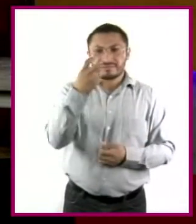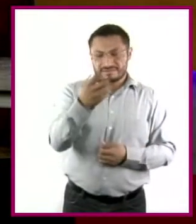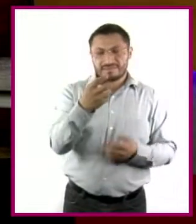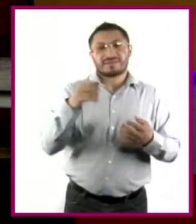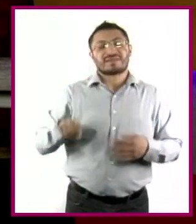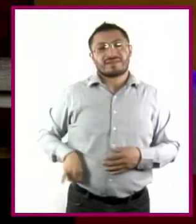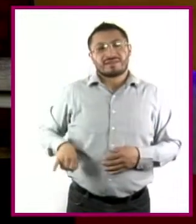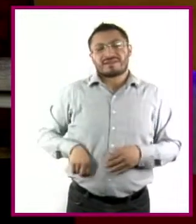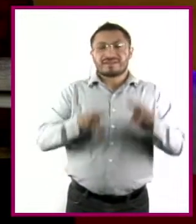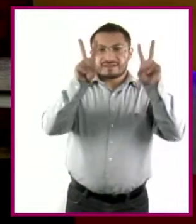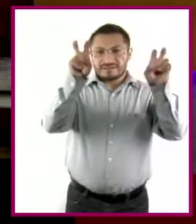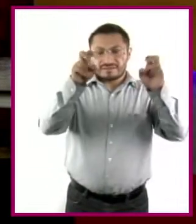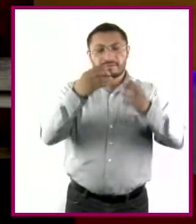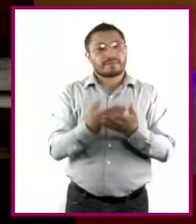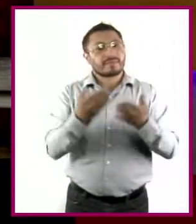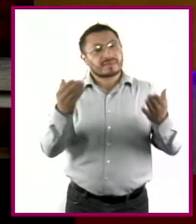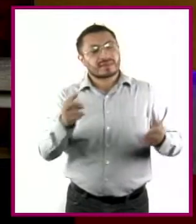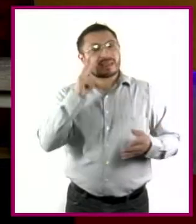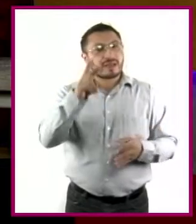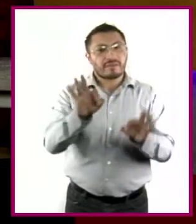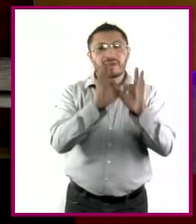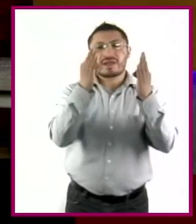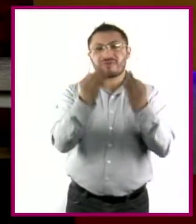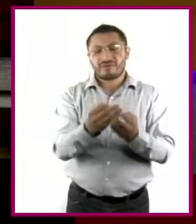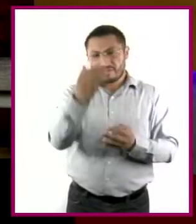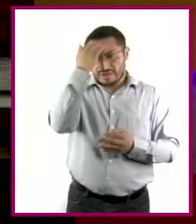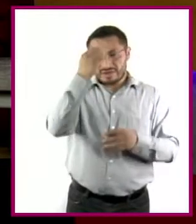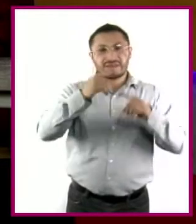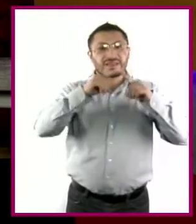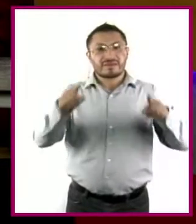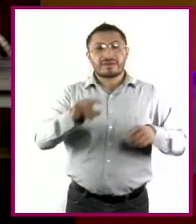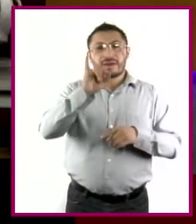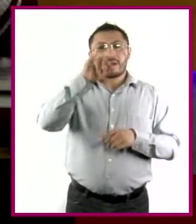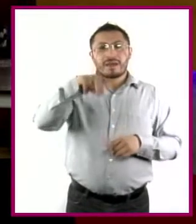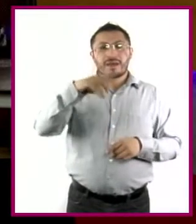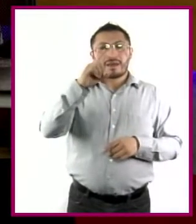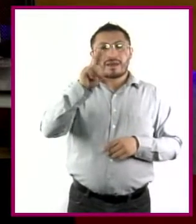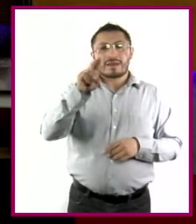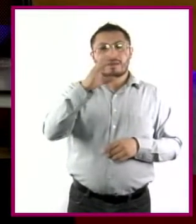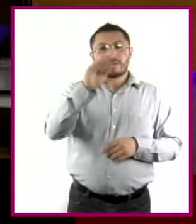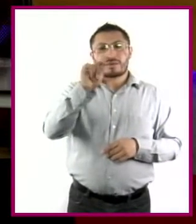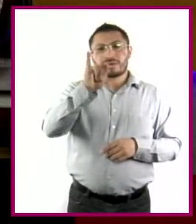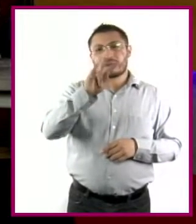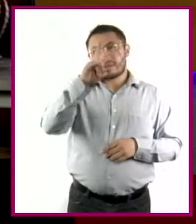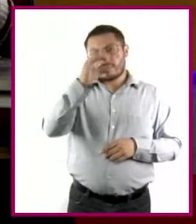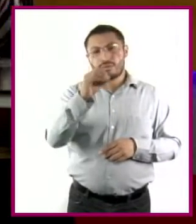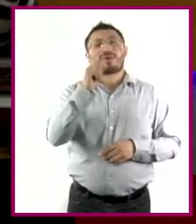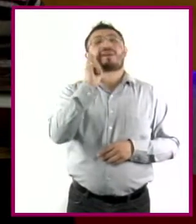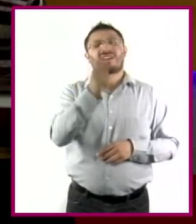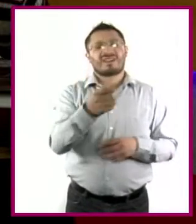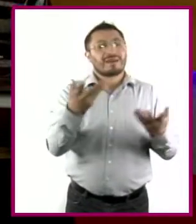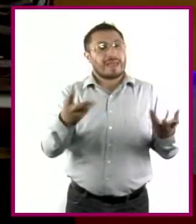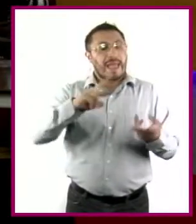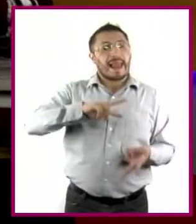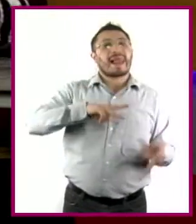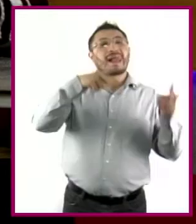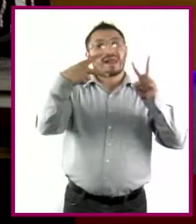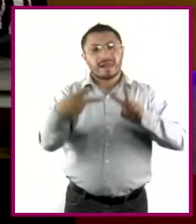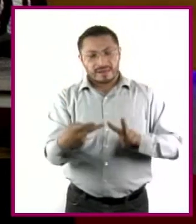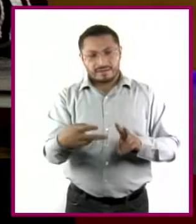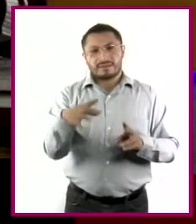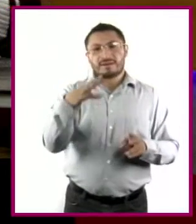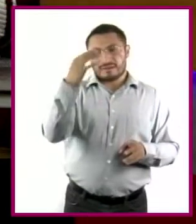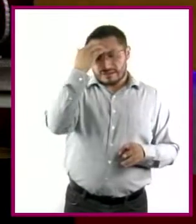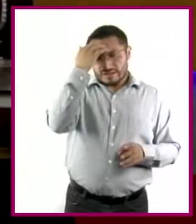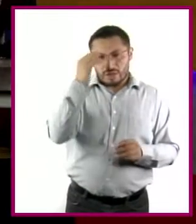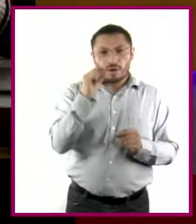tema. Ahora veamos el otro método de conocimiento, el inductivo. ¡Claro que sí! Este funciona al revés. Es